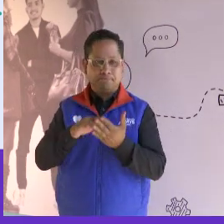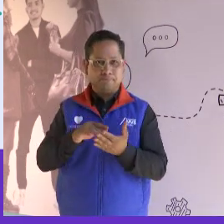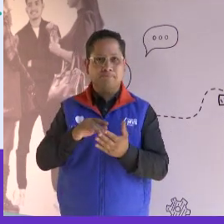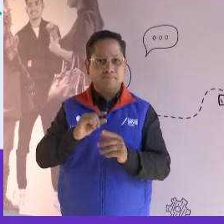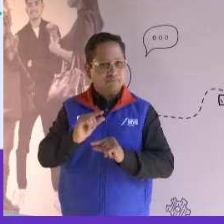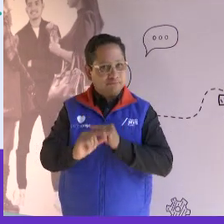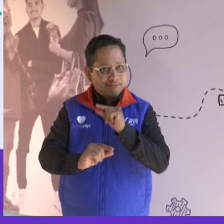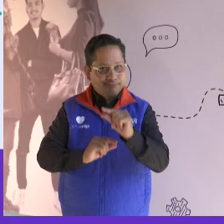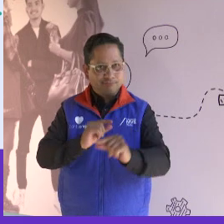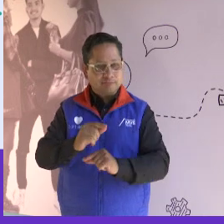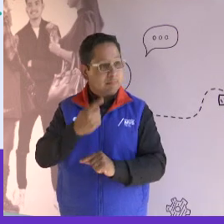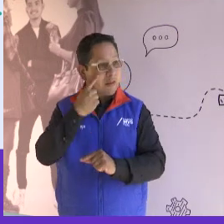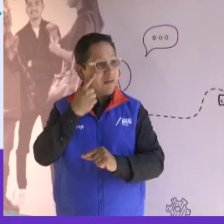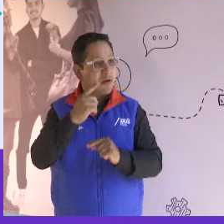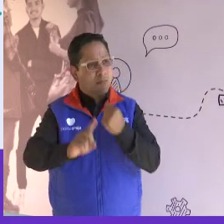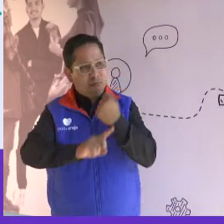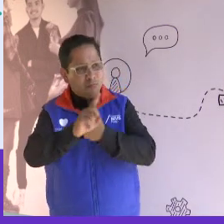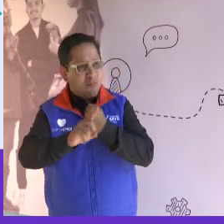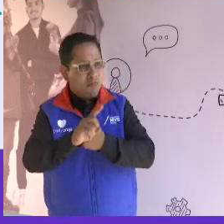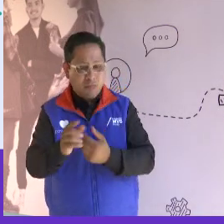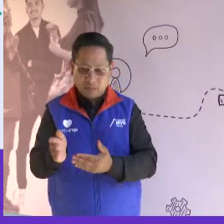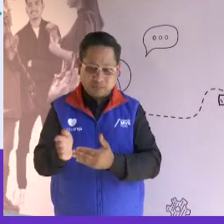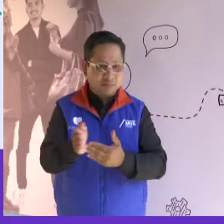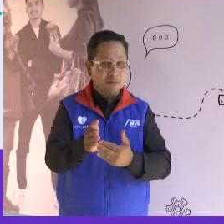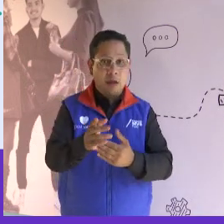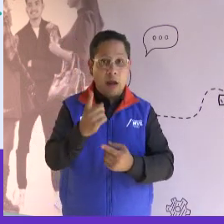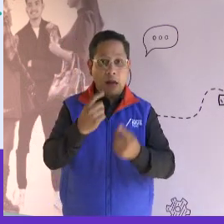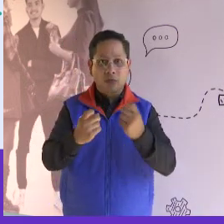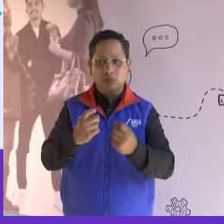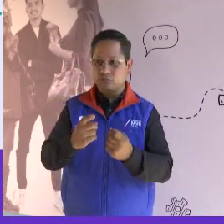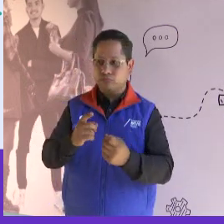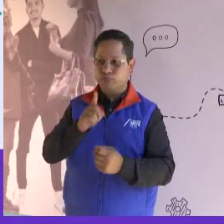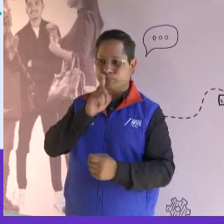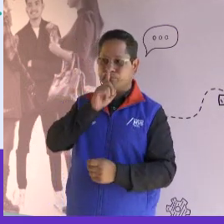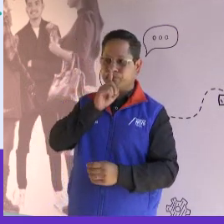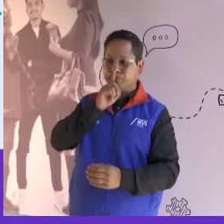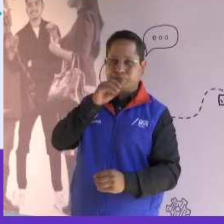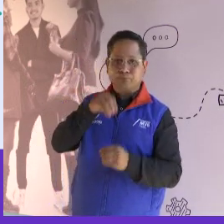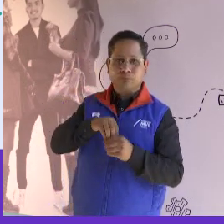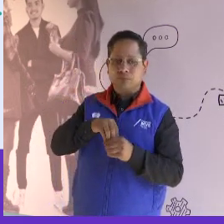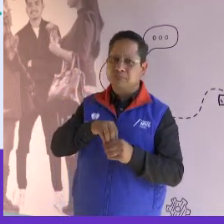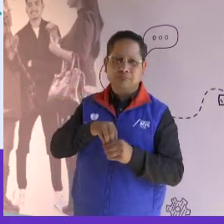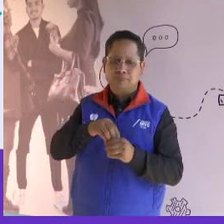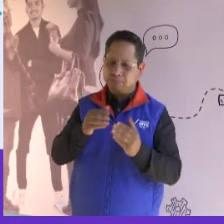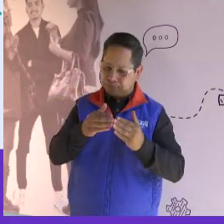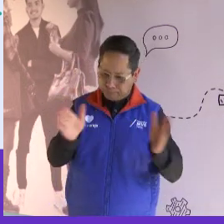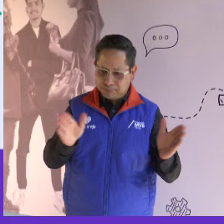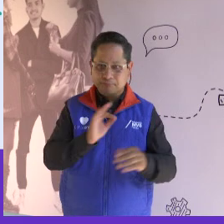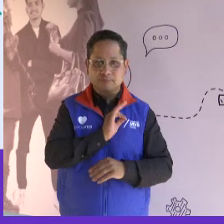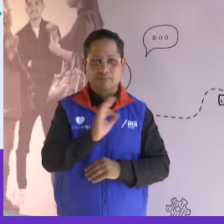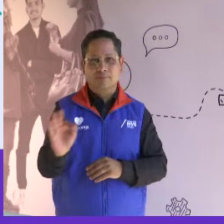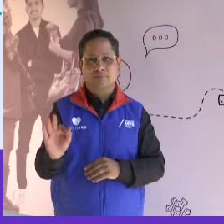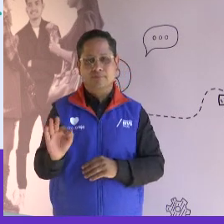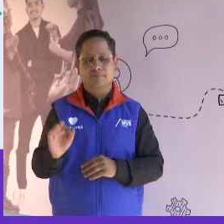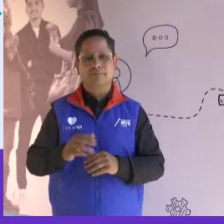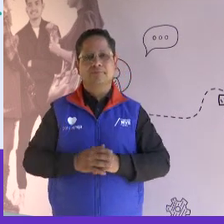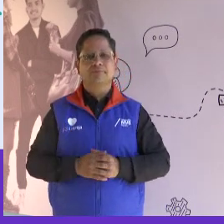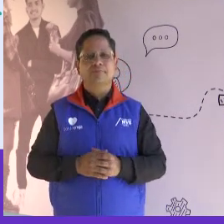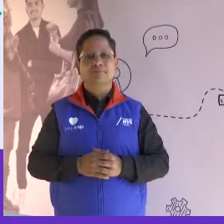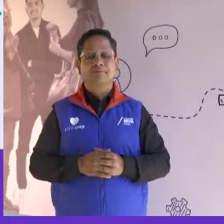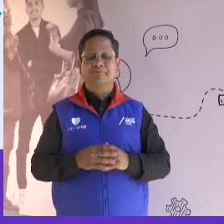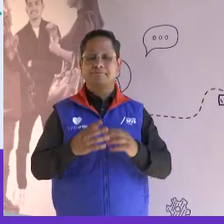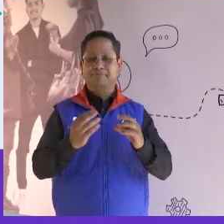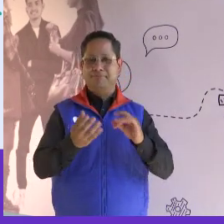posicionar temas que tratan de ser silenciados, ¿no? Eso lo diría, básicamente. Muchas